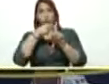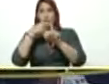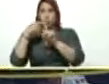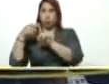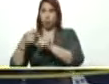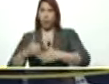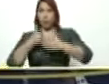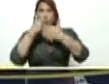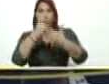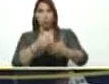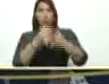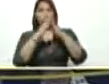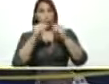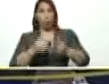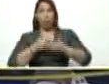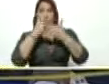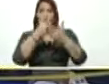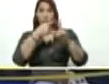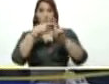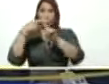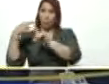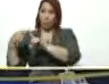ayuda. Todo lo que ayuda suma.